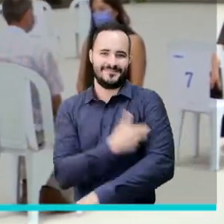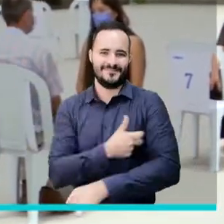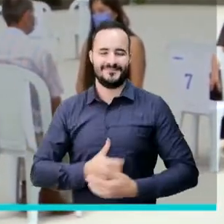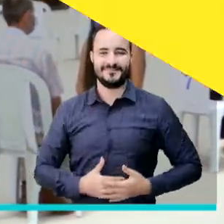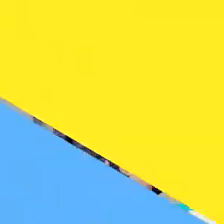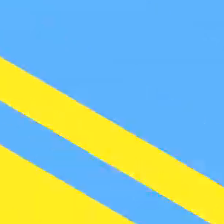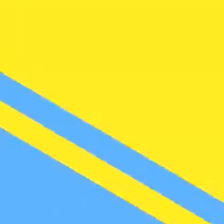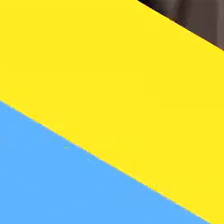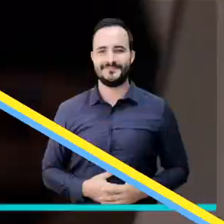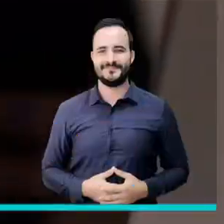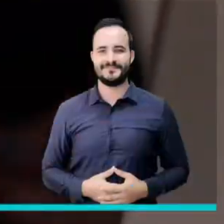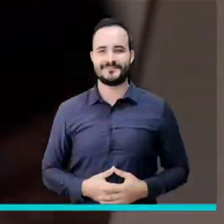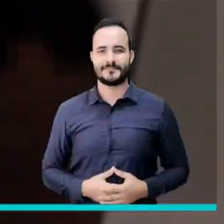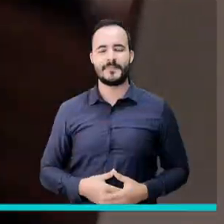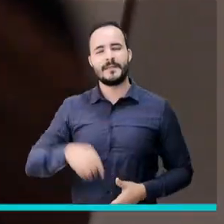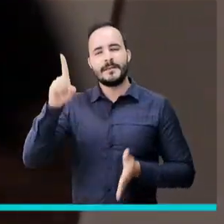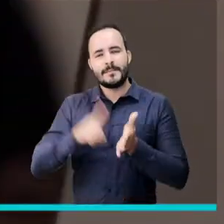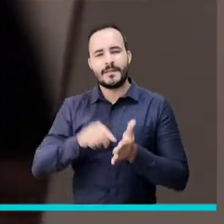por fin lo logré.